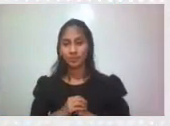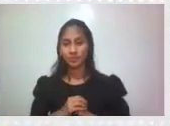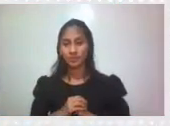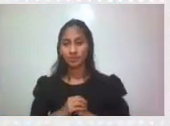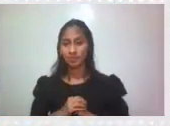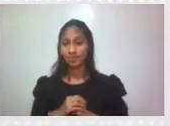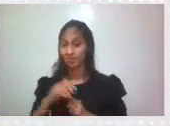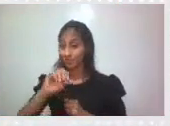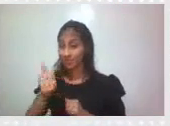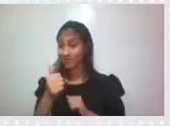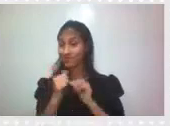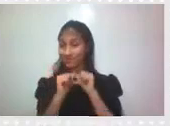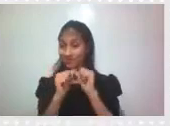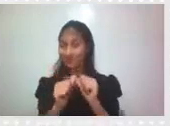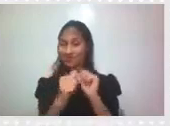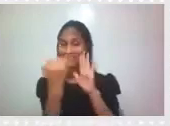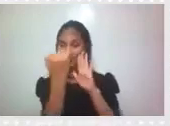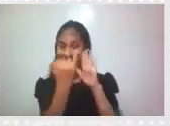La siguiente.